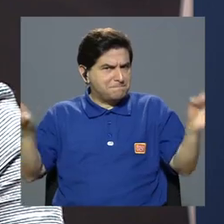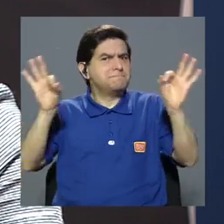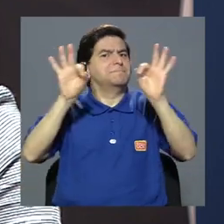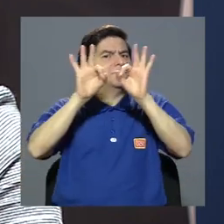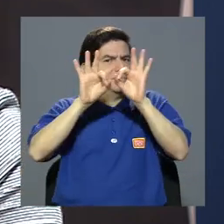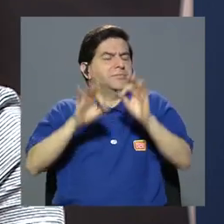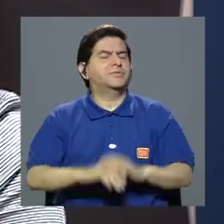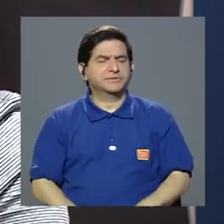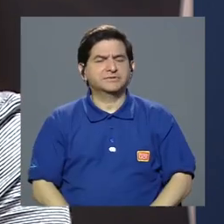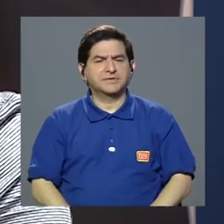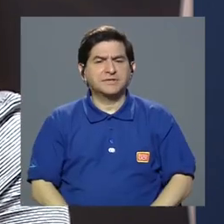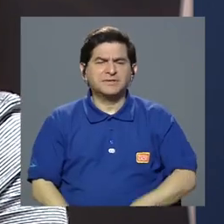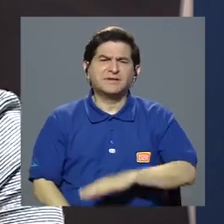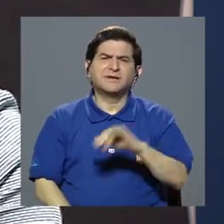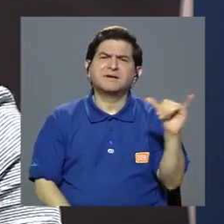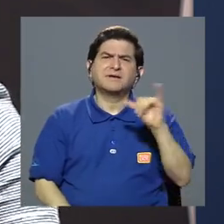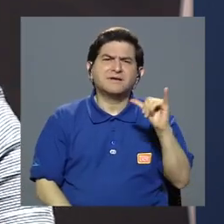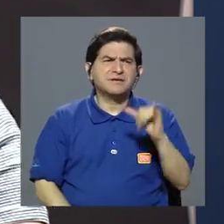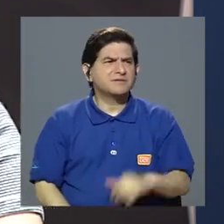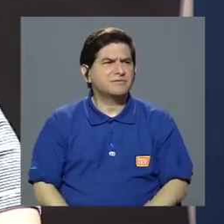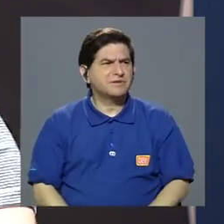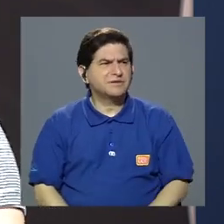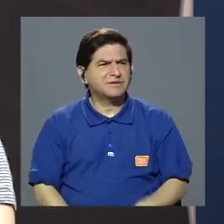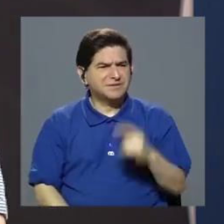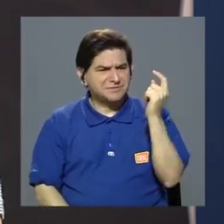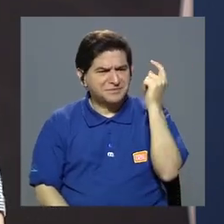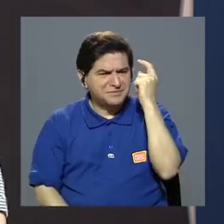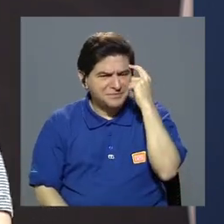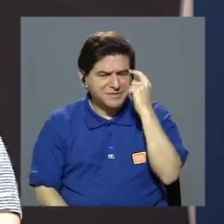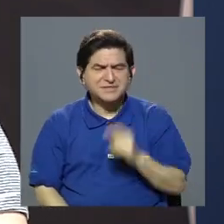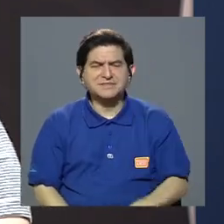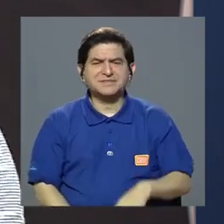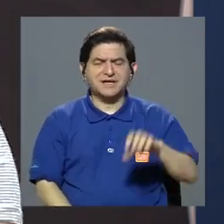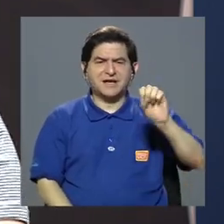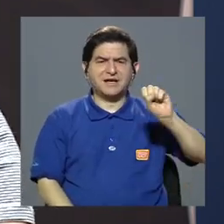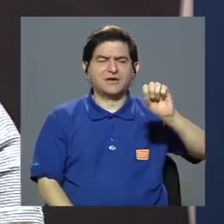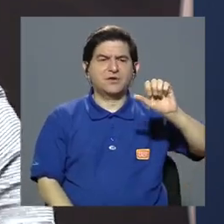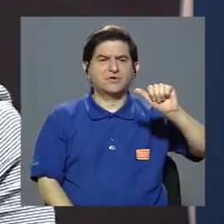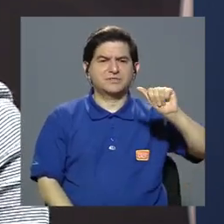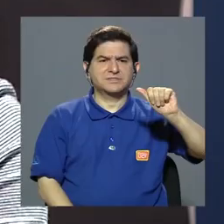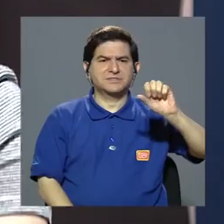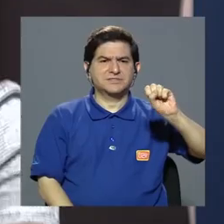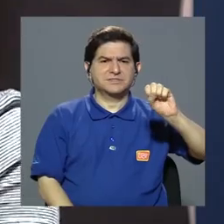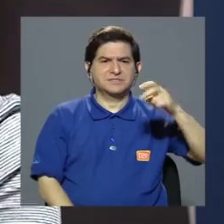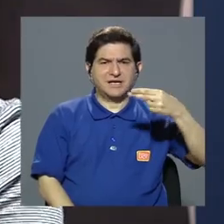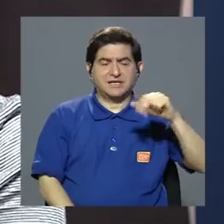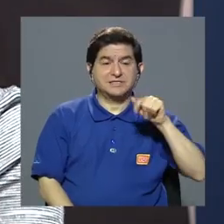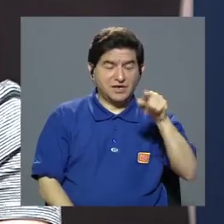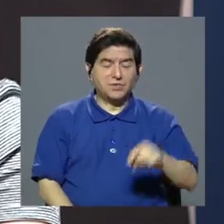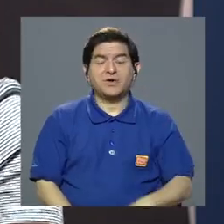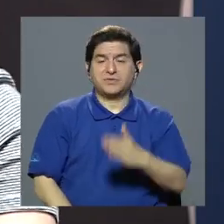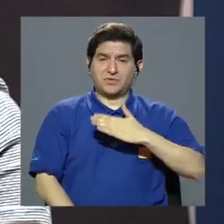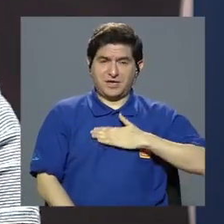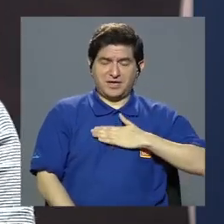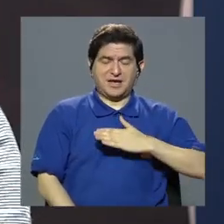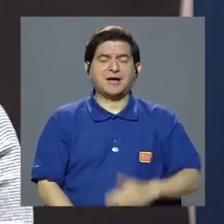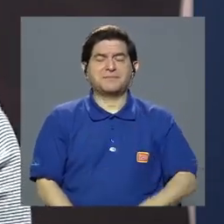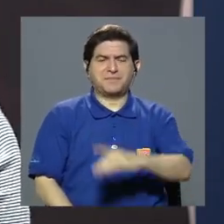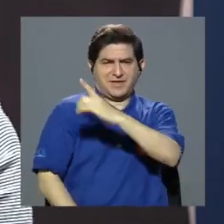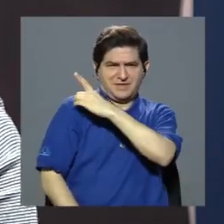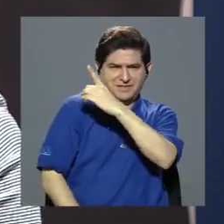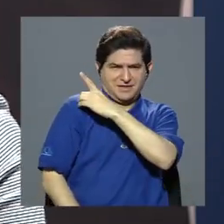súper importante por ese lado y también digamos la parte con salsa cuando ella me dirige creo que me demanda